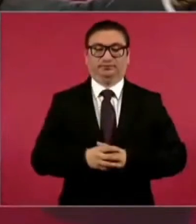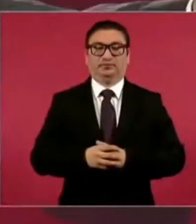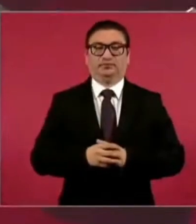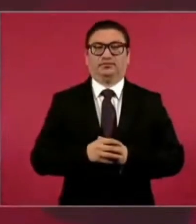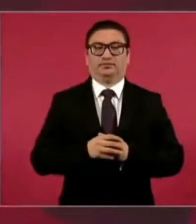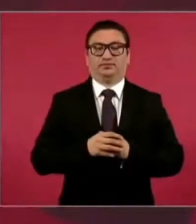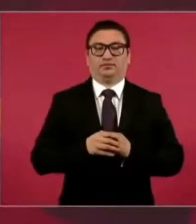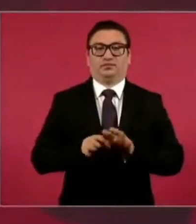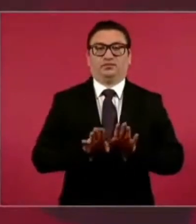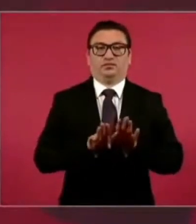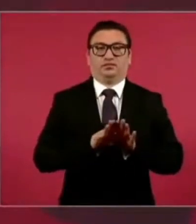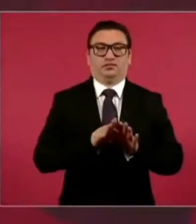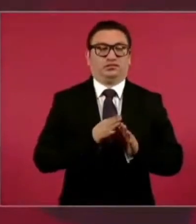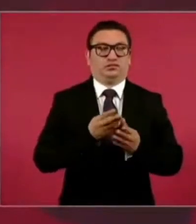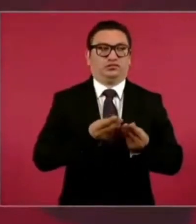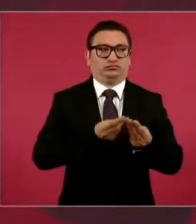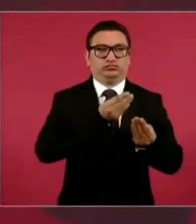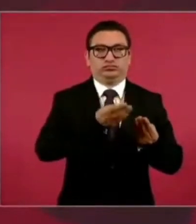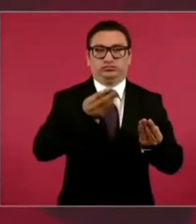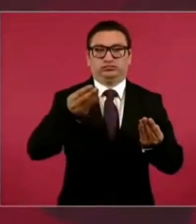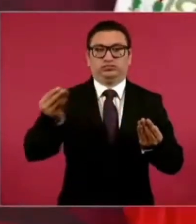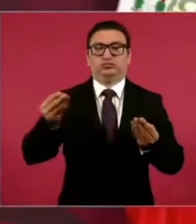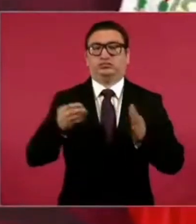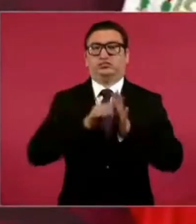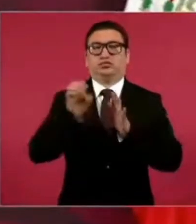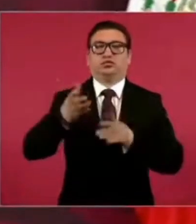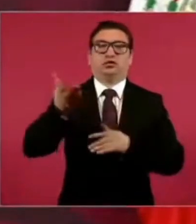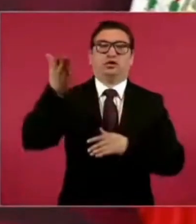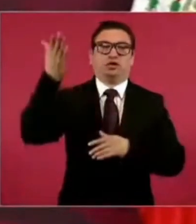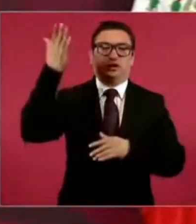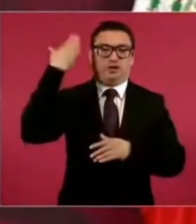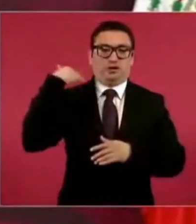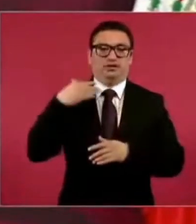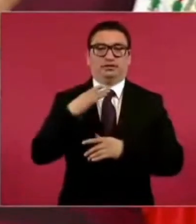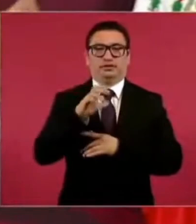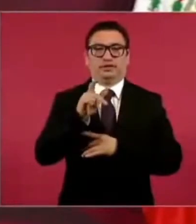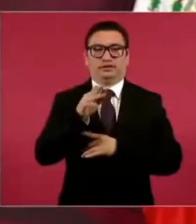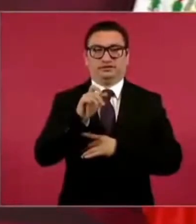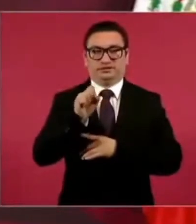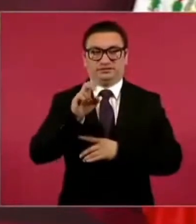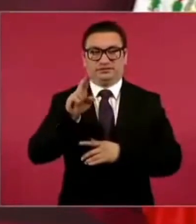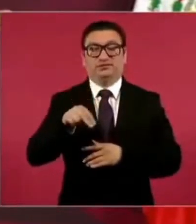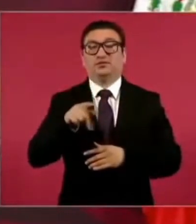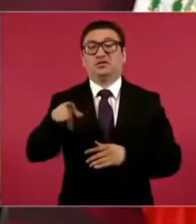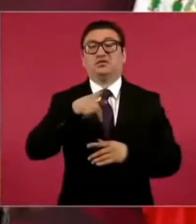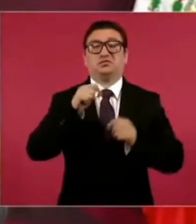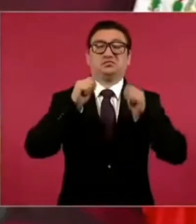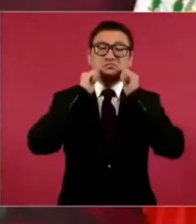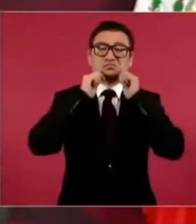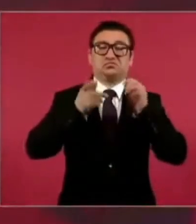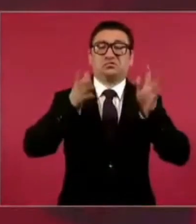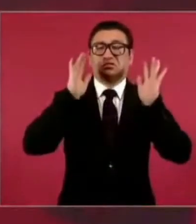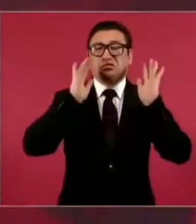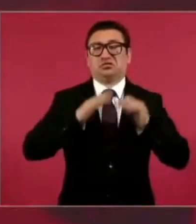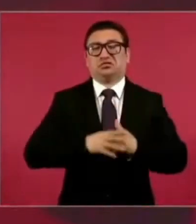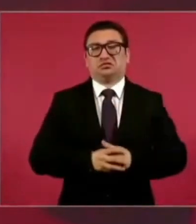entregarlo. En la época de Cárcel, pues no les interesaba,